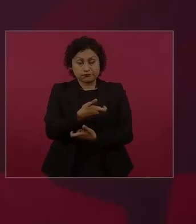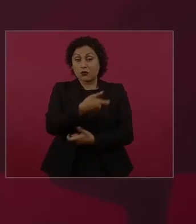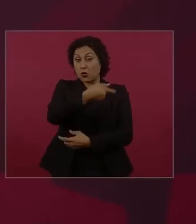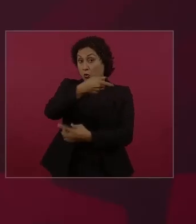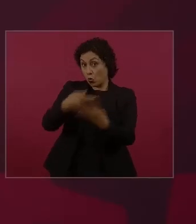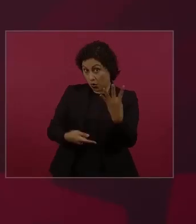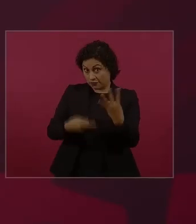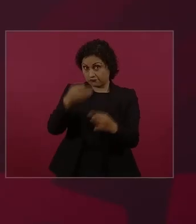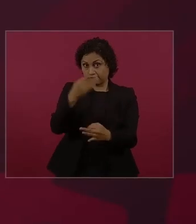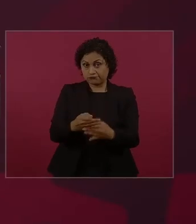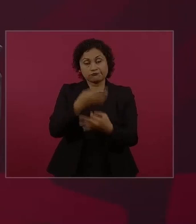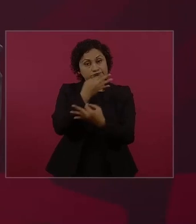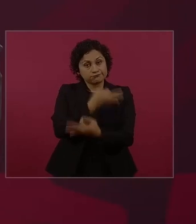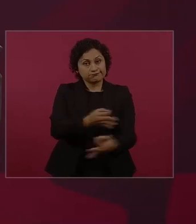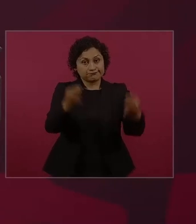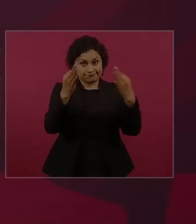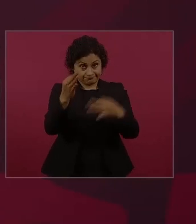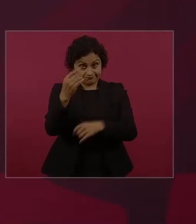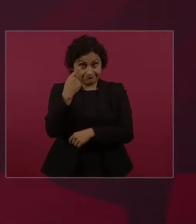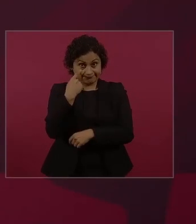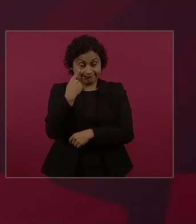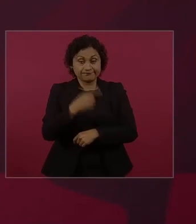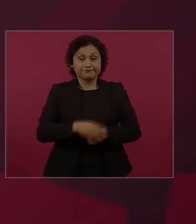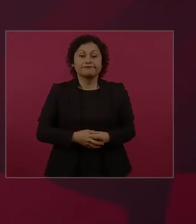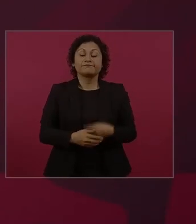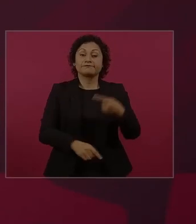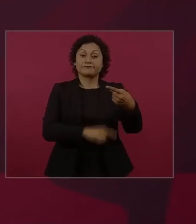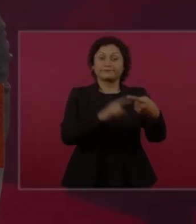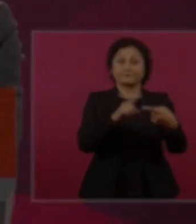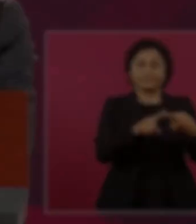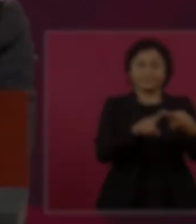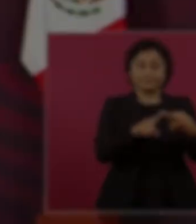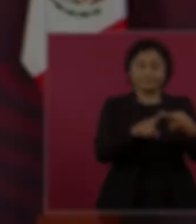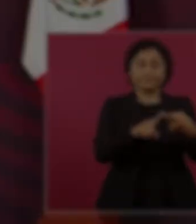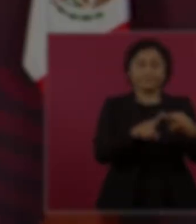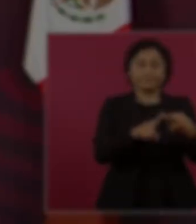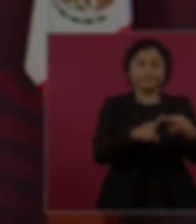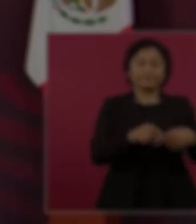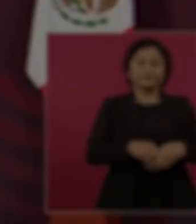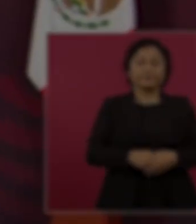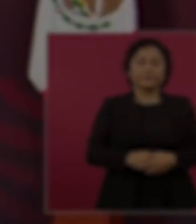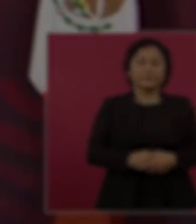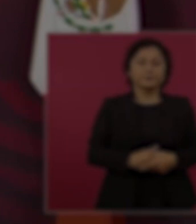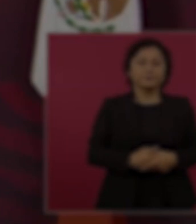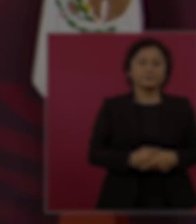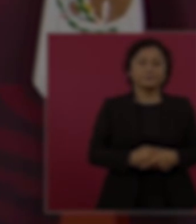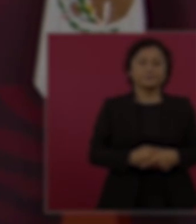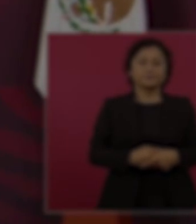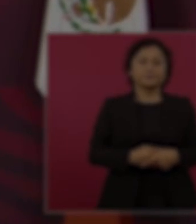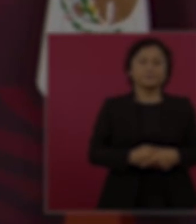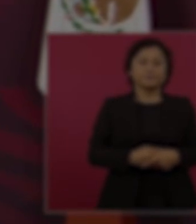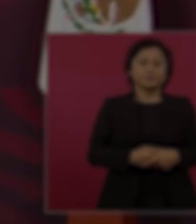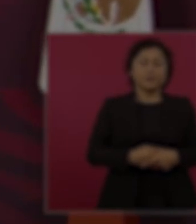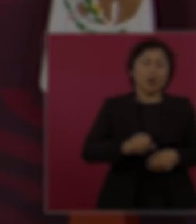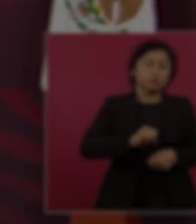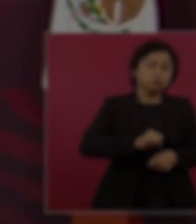difícil crecer en economías tan conectadas y globales, pero el presidente lo está logrando. Nuestro mandatario federal hoy volverá a hacer un